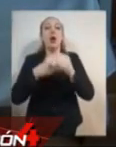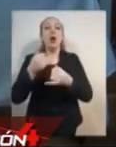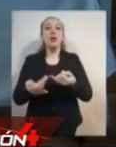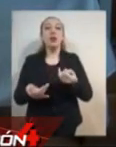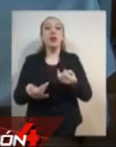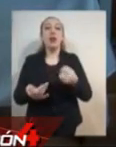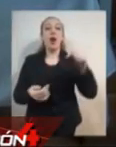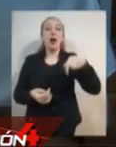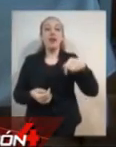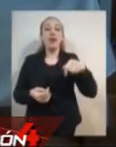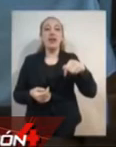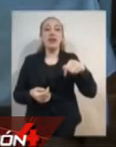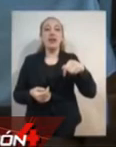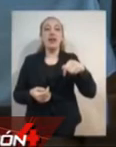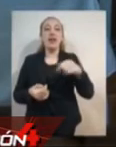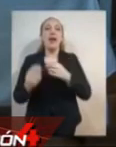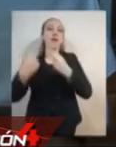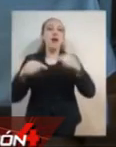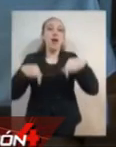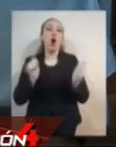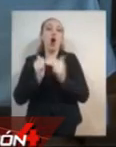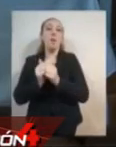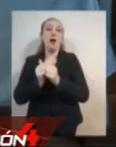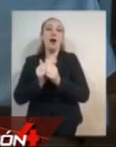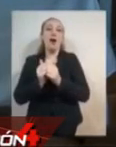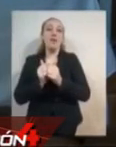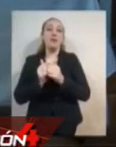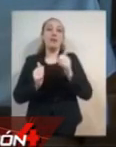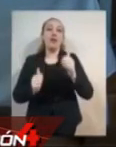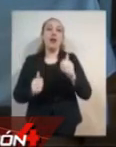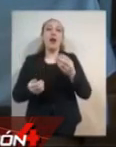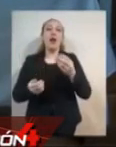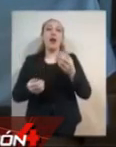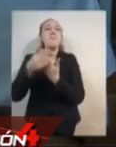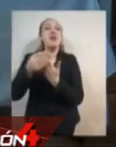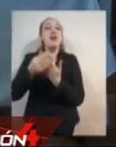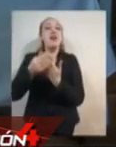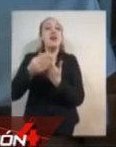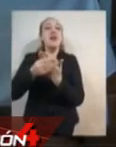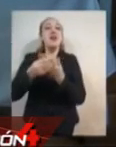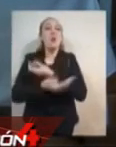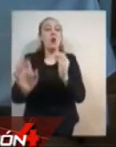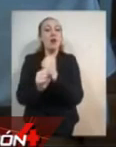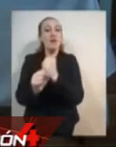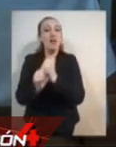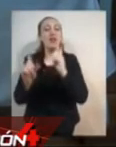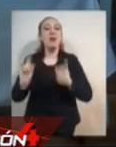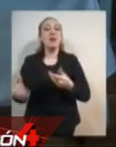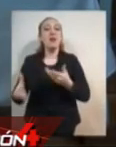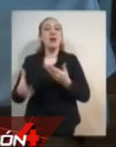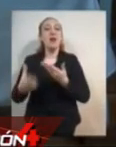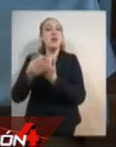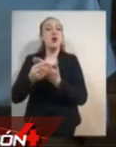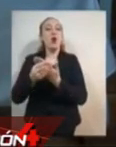hoy en este viaje me acompañan Carlos Valer y el ministro de Obras y Servicios Públicos, el ministro Rodrigo Buteler de Gobierno y